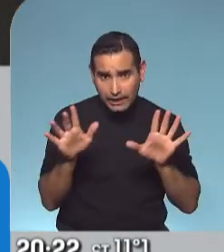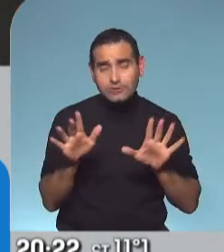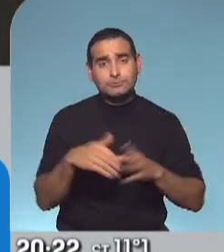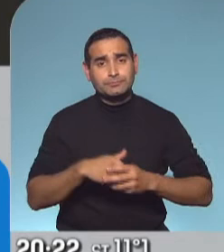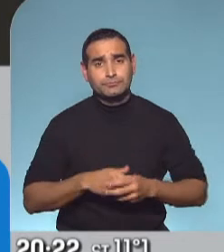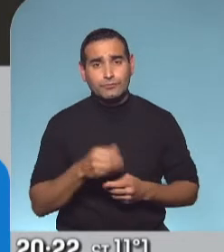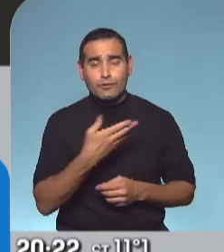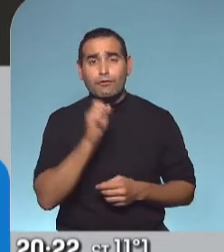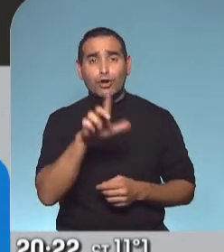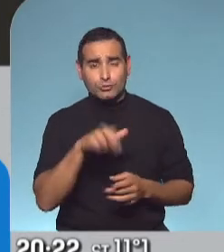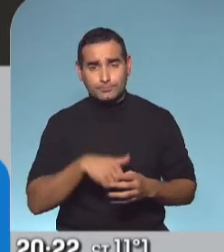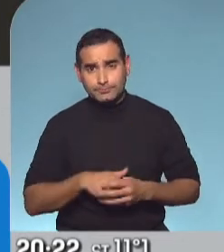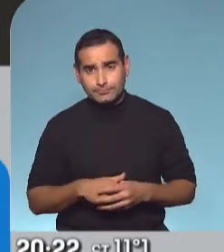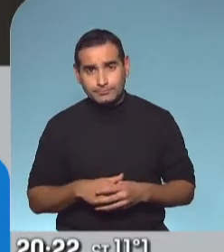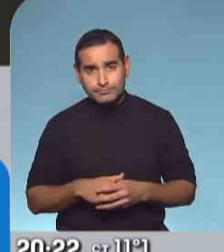Flor.